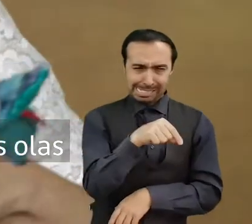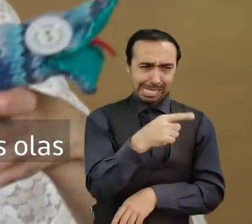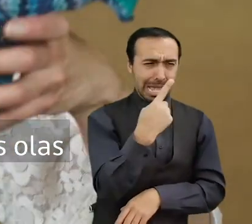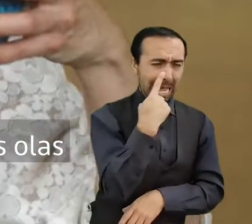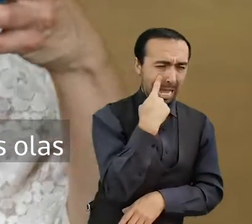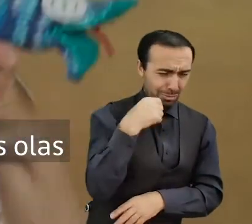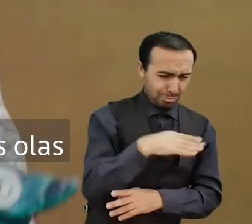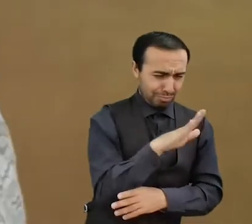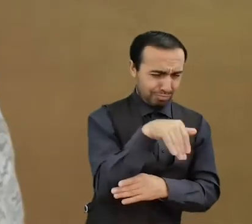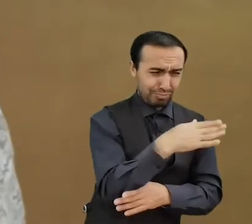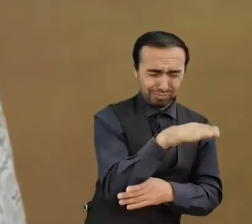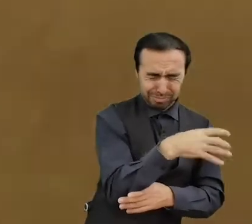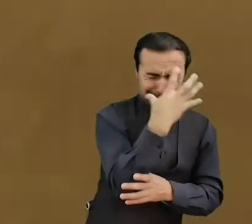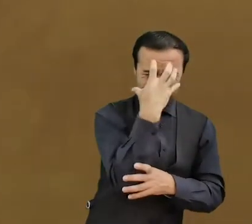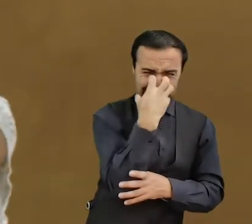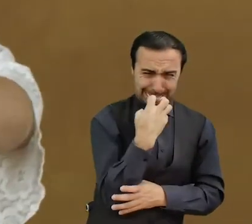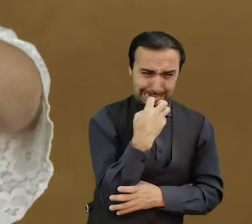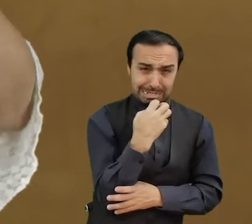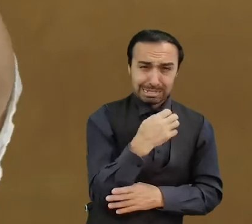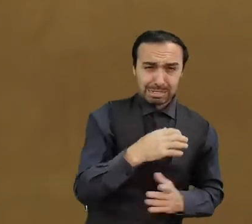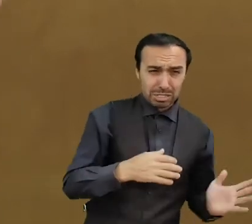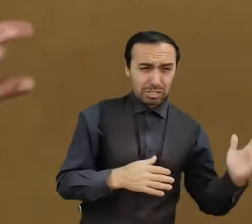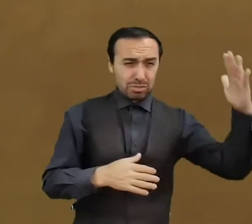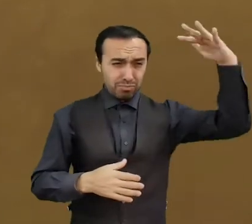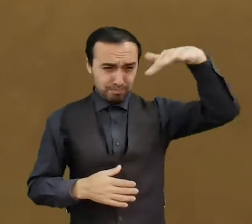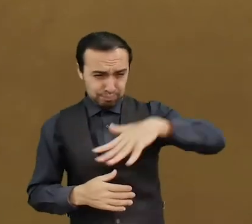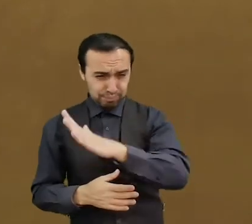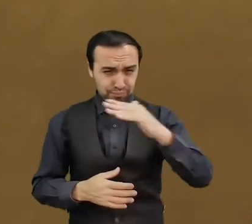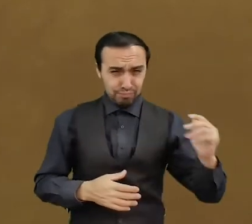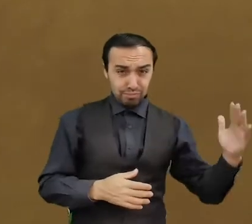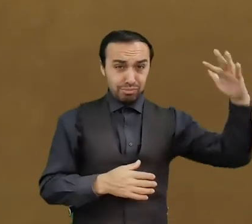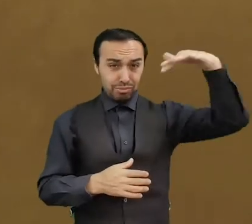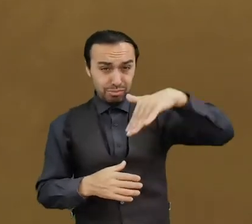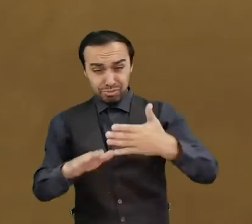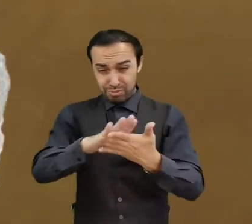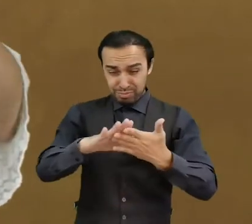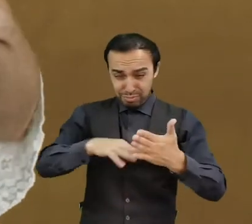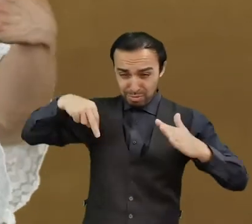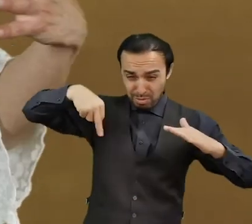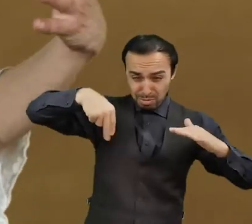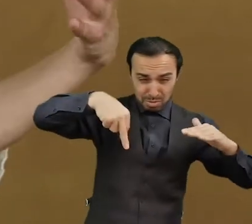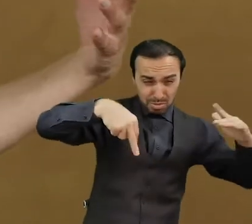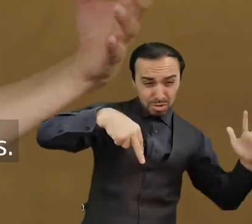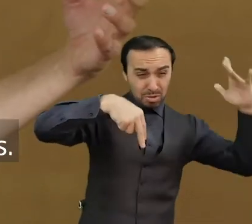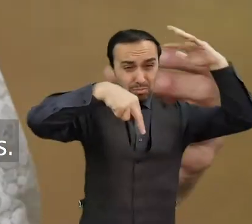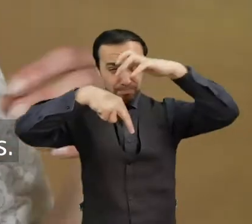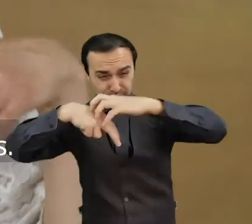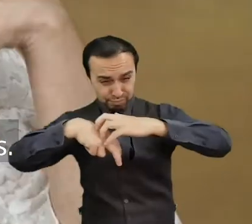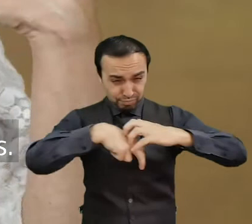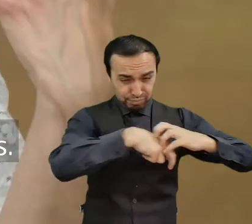que dicen que sus olas y van atrapando a los hombres y mujeres y los iban arrastrando hacia el